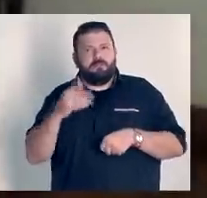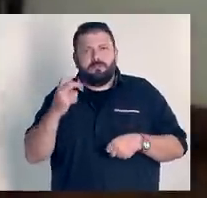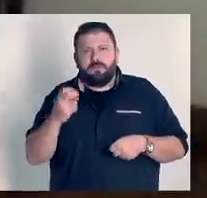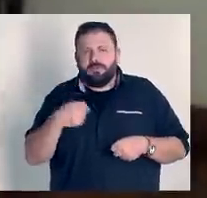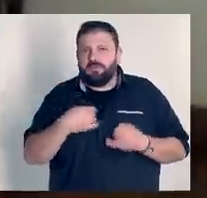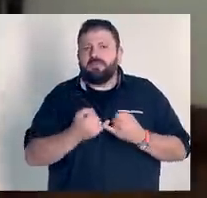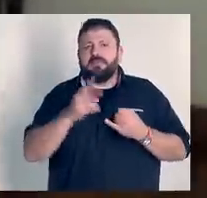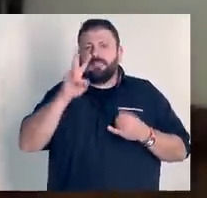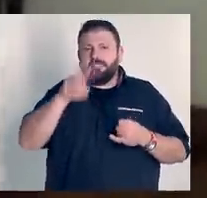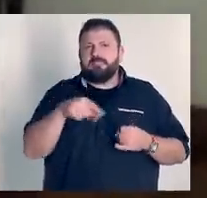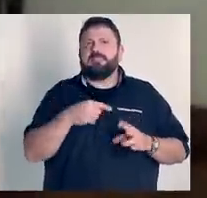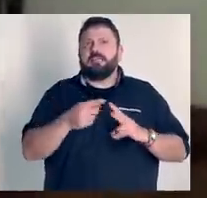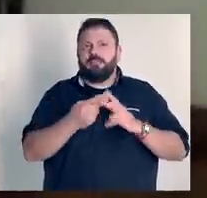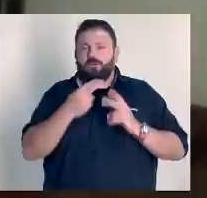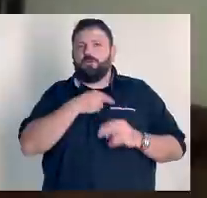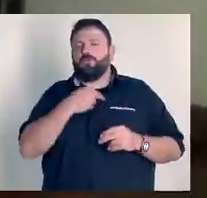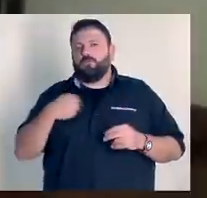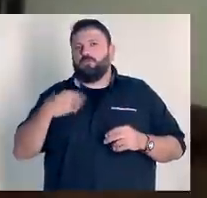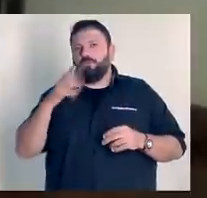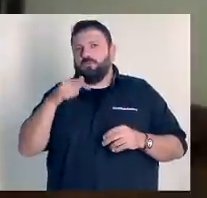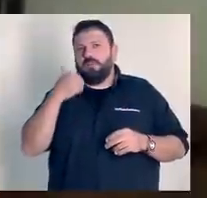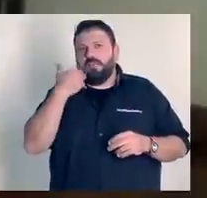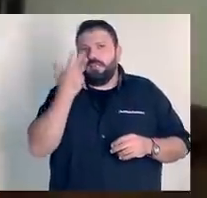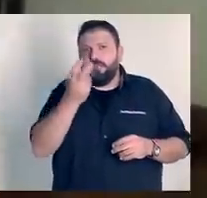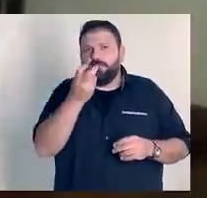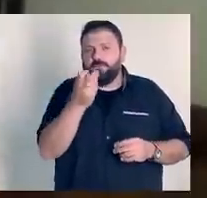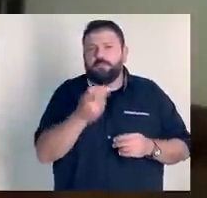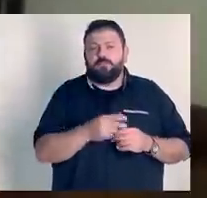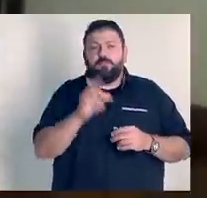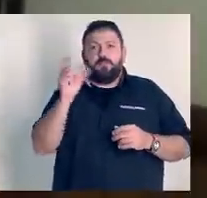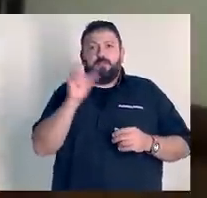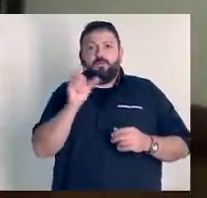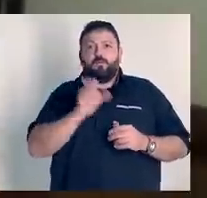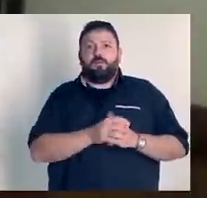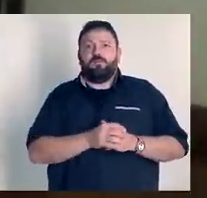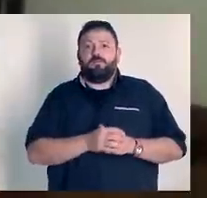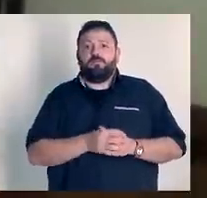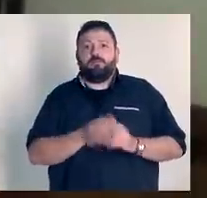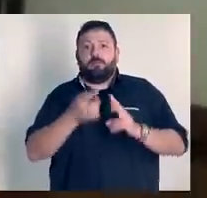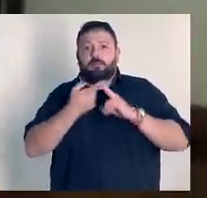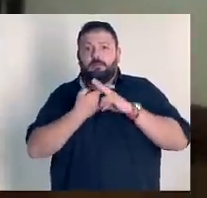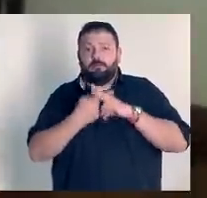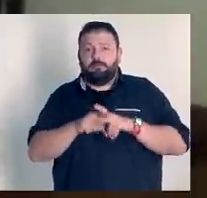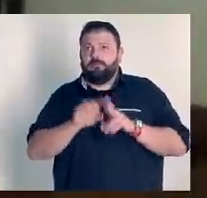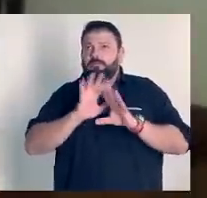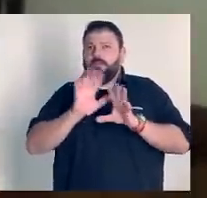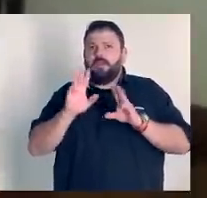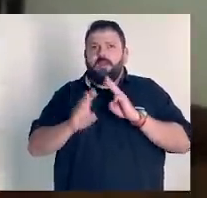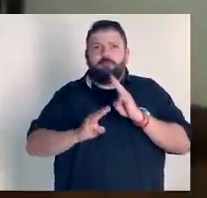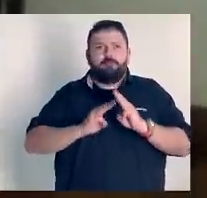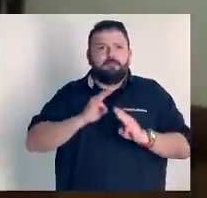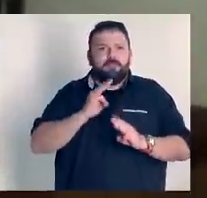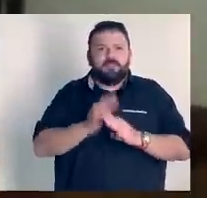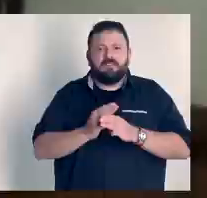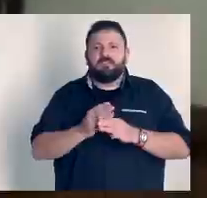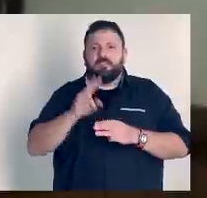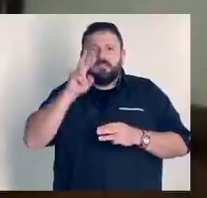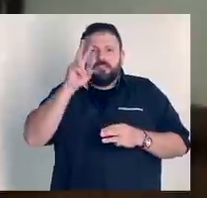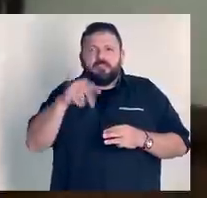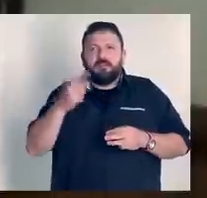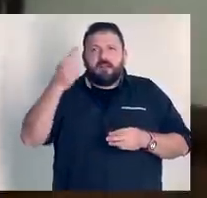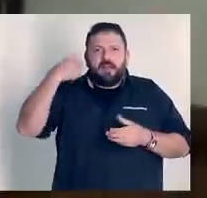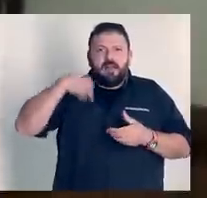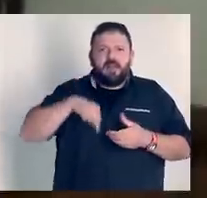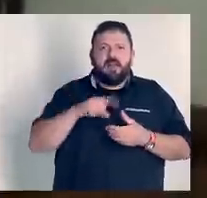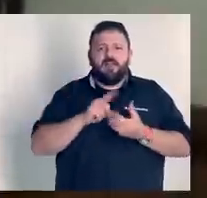lo que originalmente íbamos buscando. Y en ese momento, a pesar de que mi mundo por fuera era adverso, yo ya por dentro traía